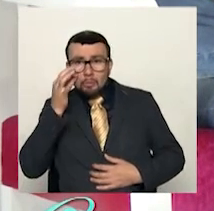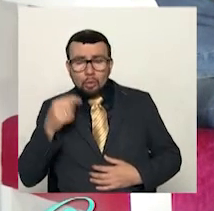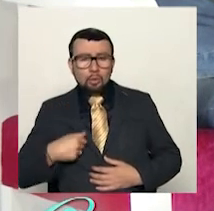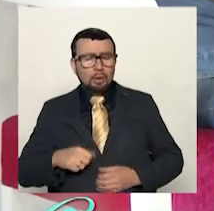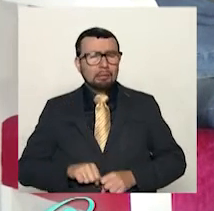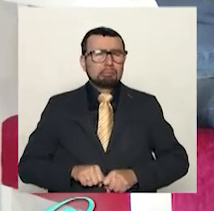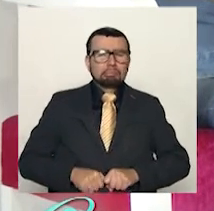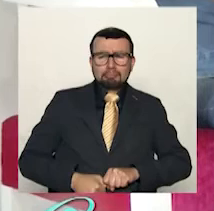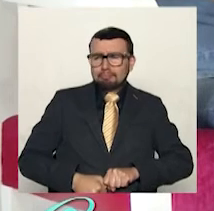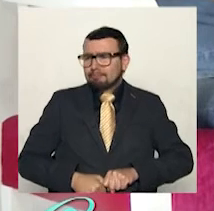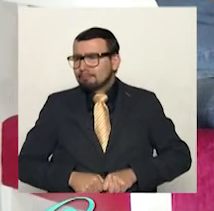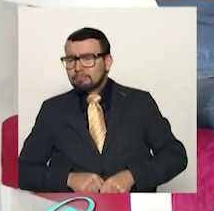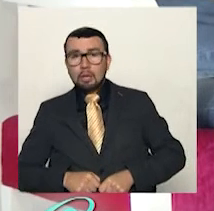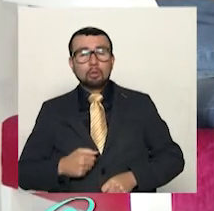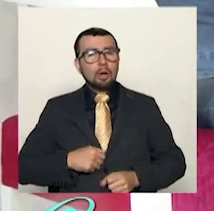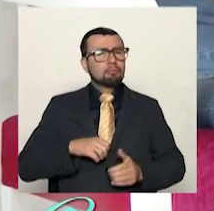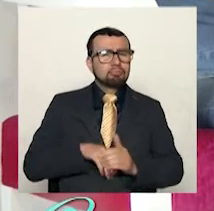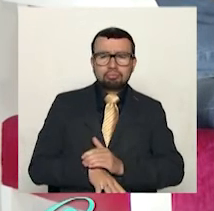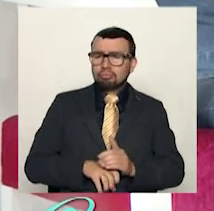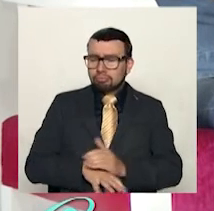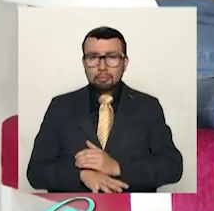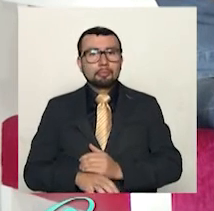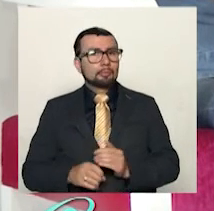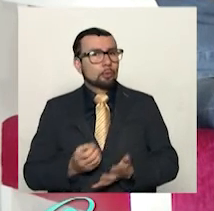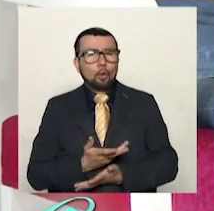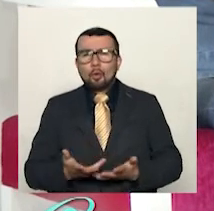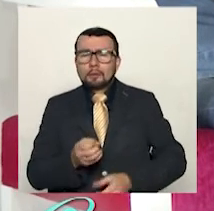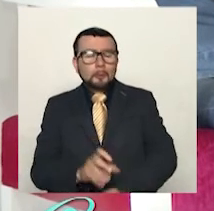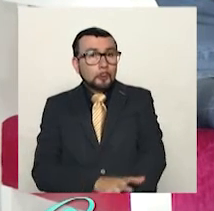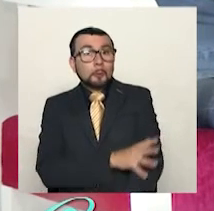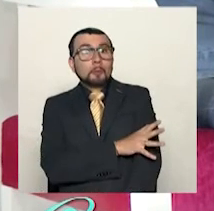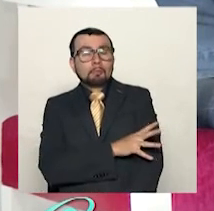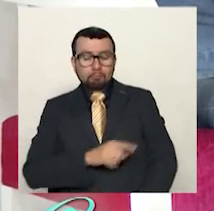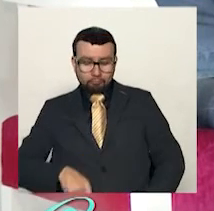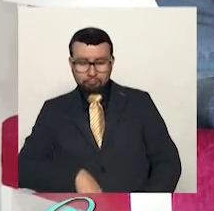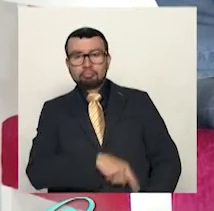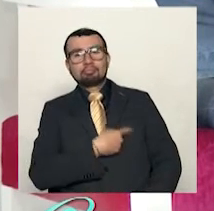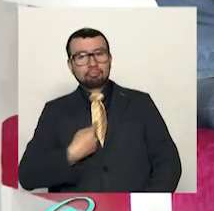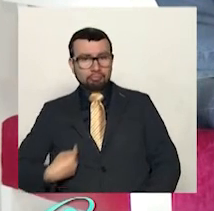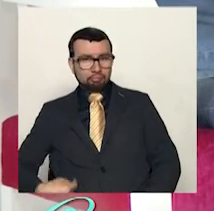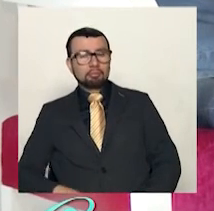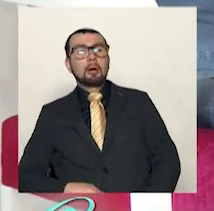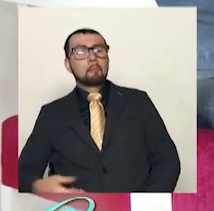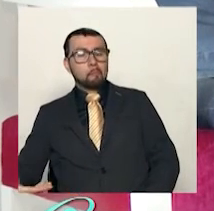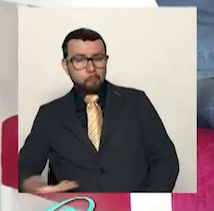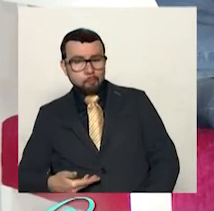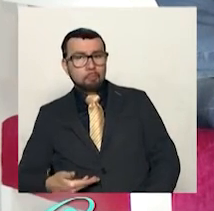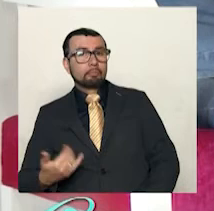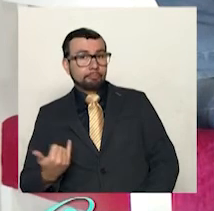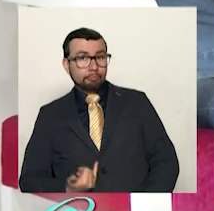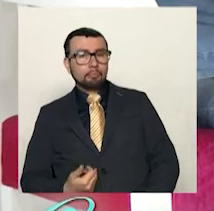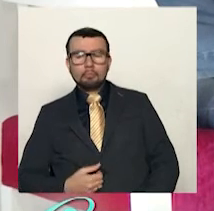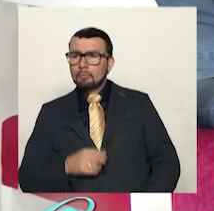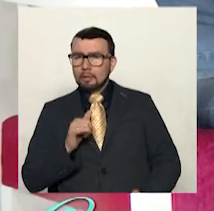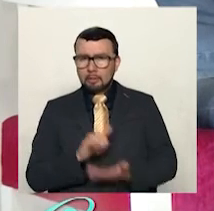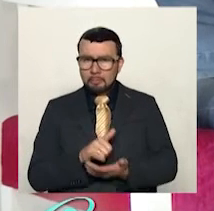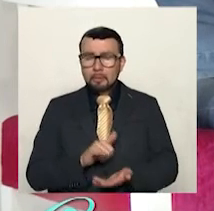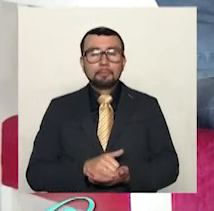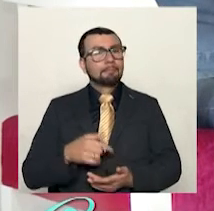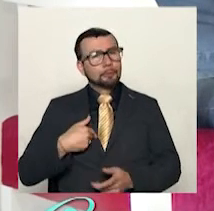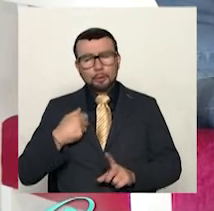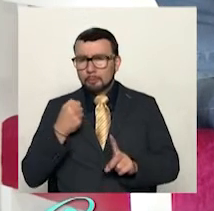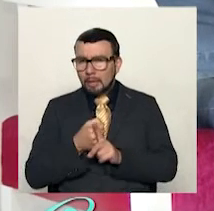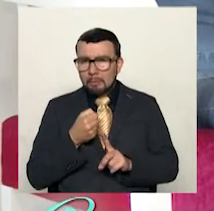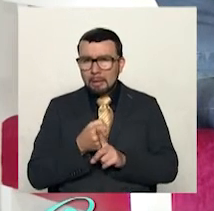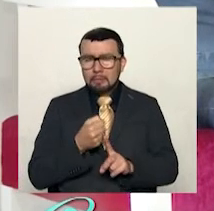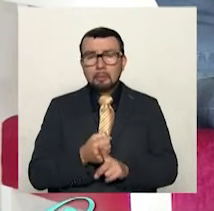nos da diarrea. Siempre todas las emociones casi se manifiestan dentro del abdomen. Entonces, por eso yo